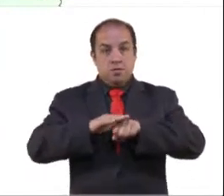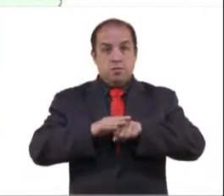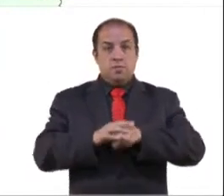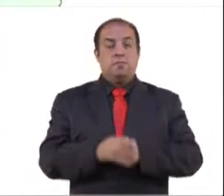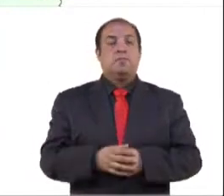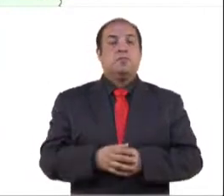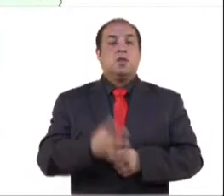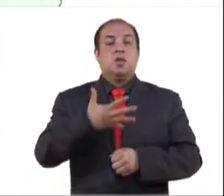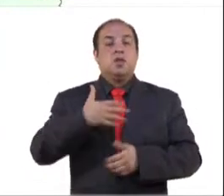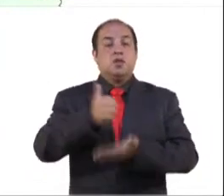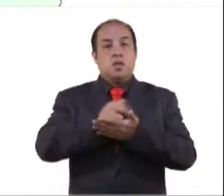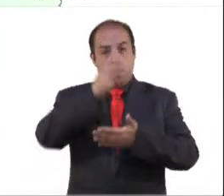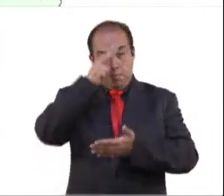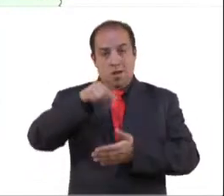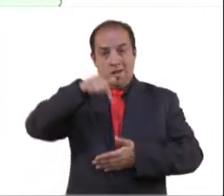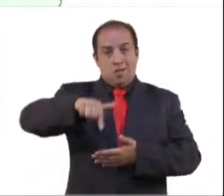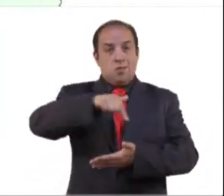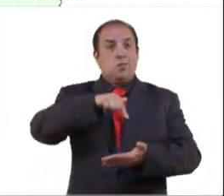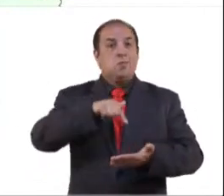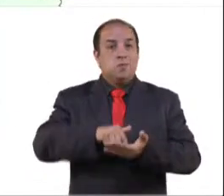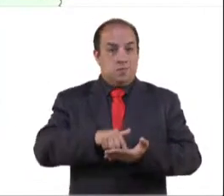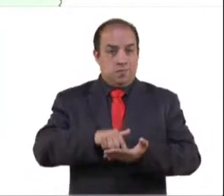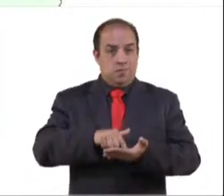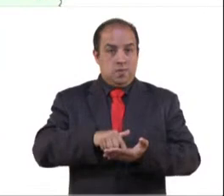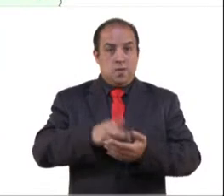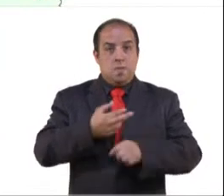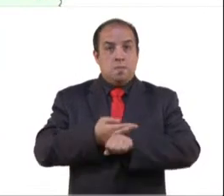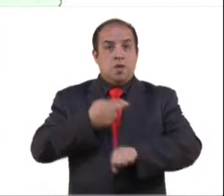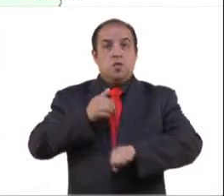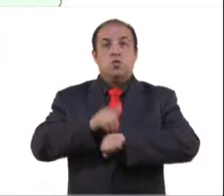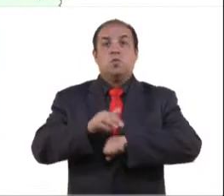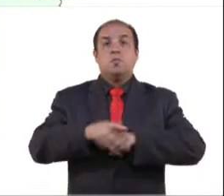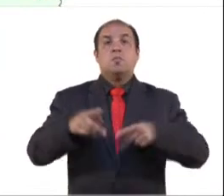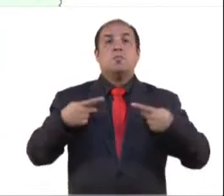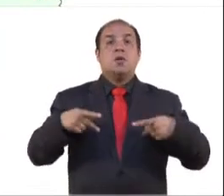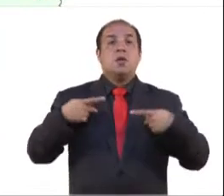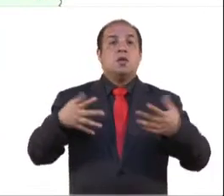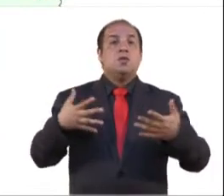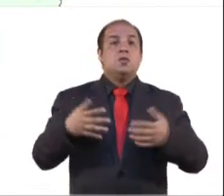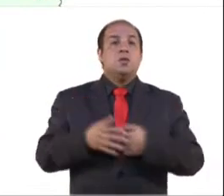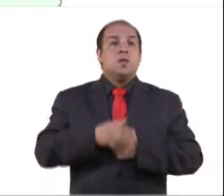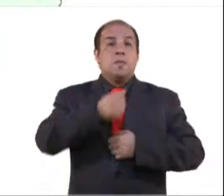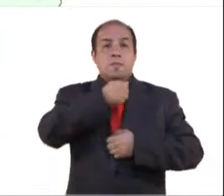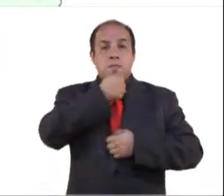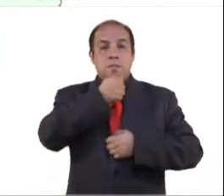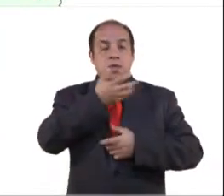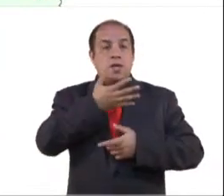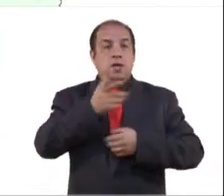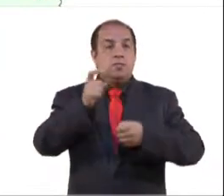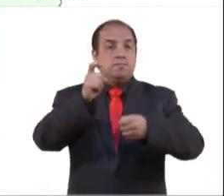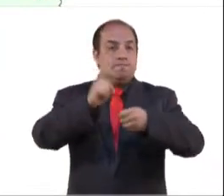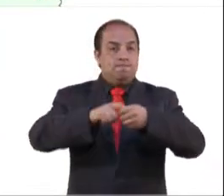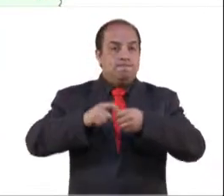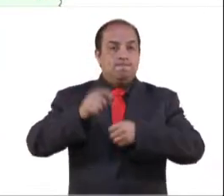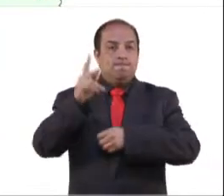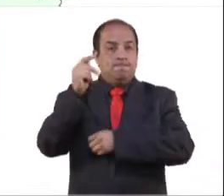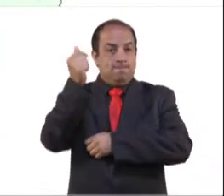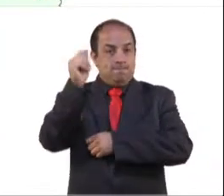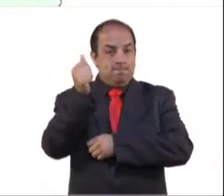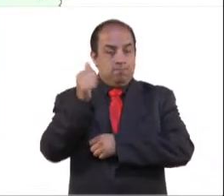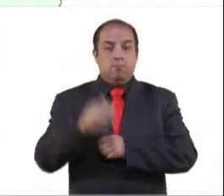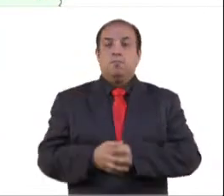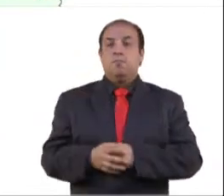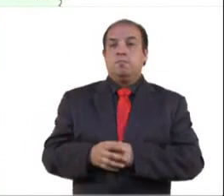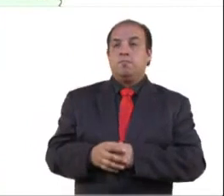de México es la entidad que tiene el mayor número de adultos mayores en la pensión. Y 27